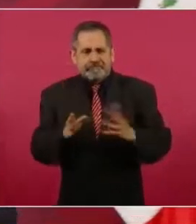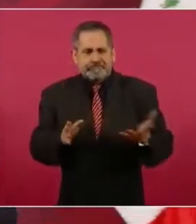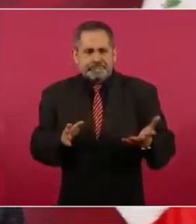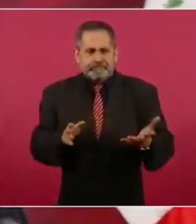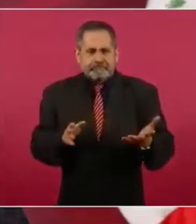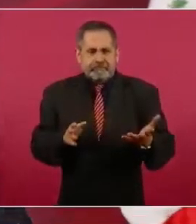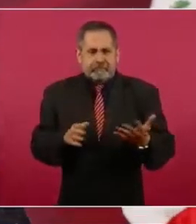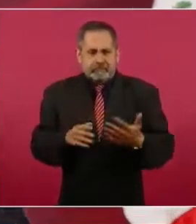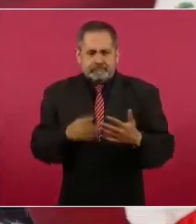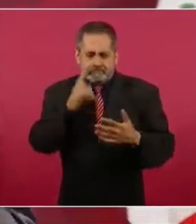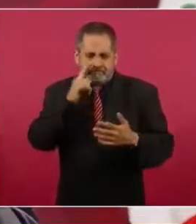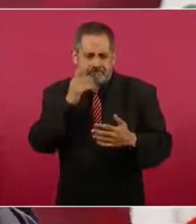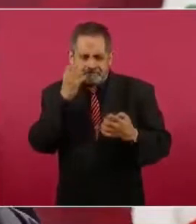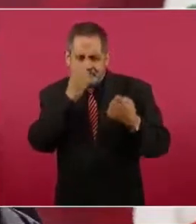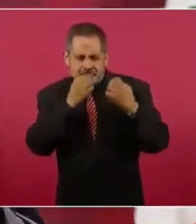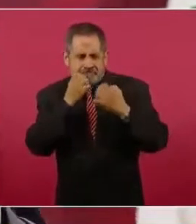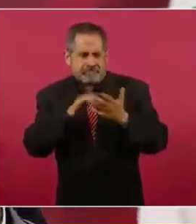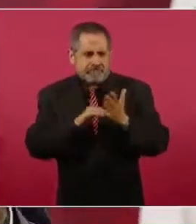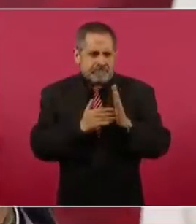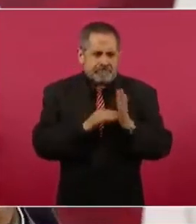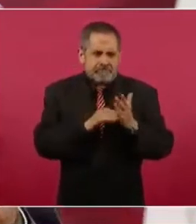sin un diagnóstico